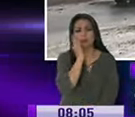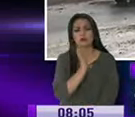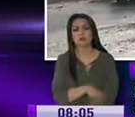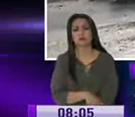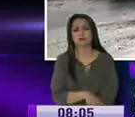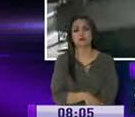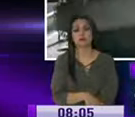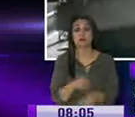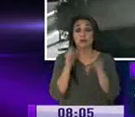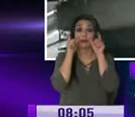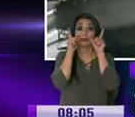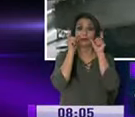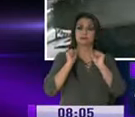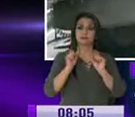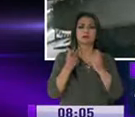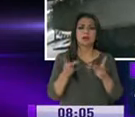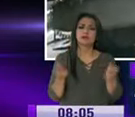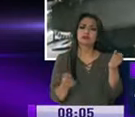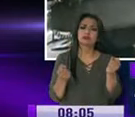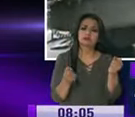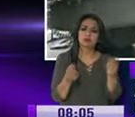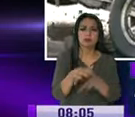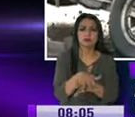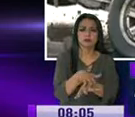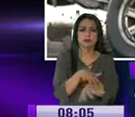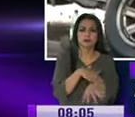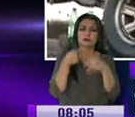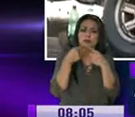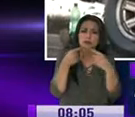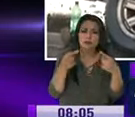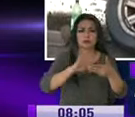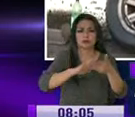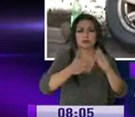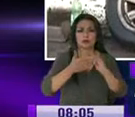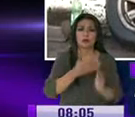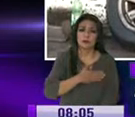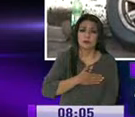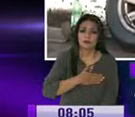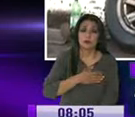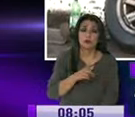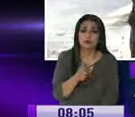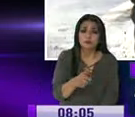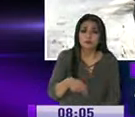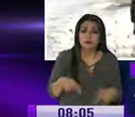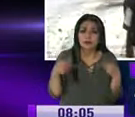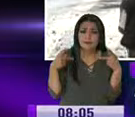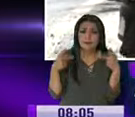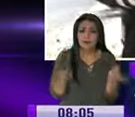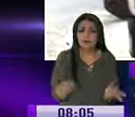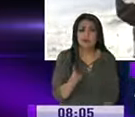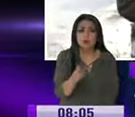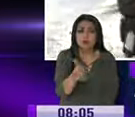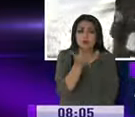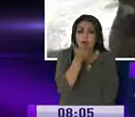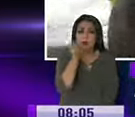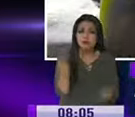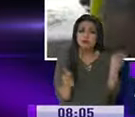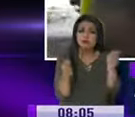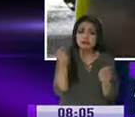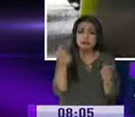de ir despacio. Siempre mandaré este mensaje a la comunidad, a ustedes vecinos. Por favor, nosotros somos los gestores de nuestros propios errores, más aún a la hora de conducir,